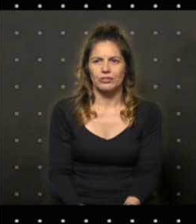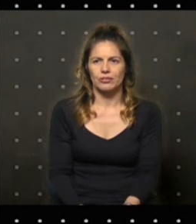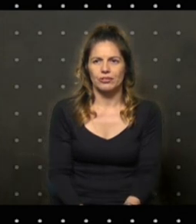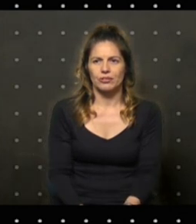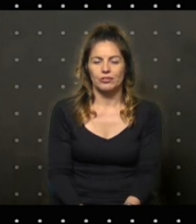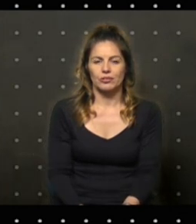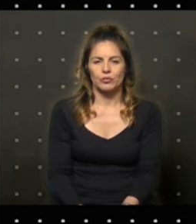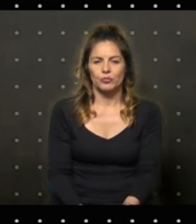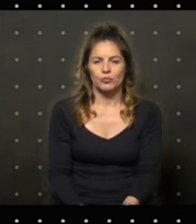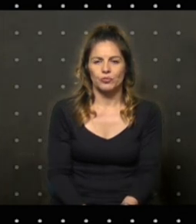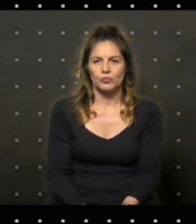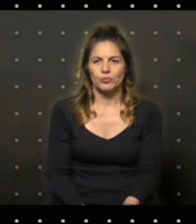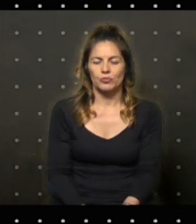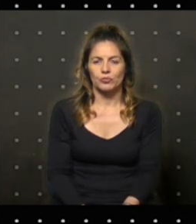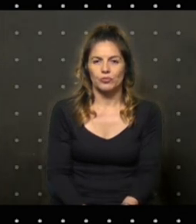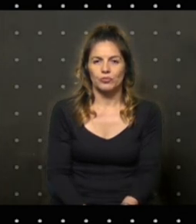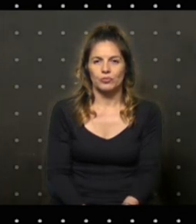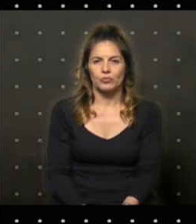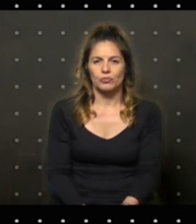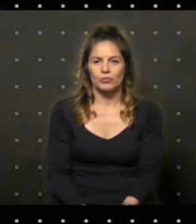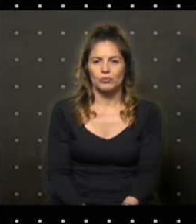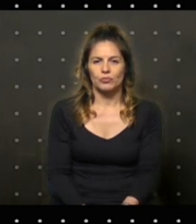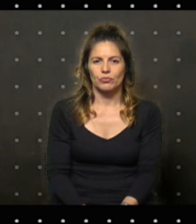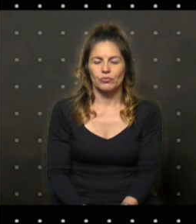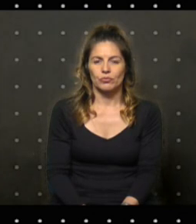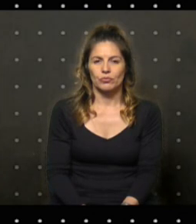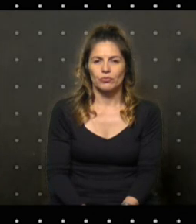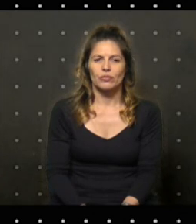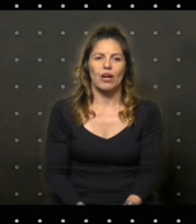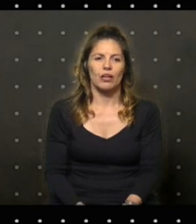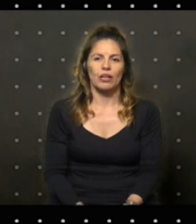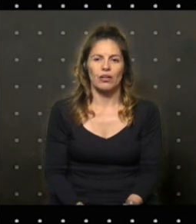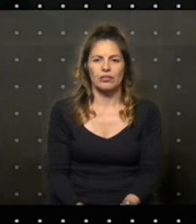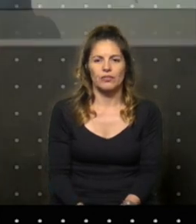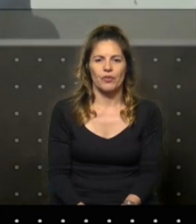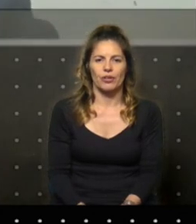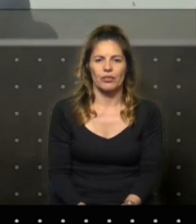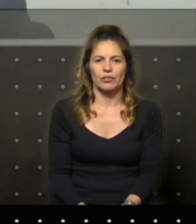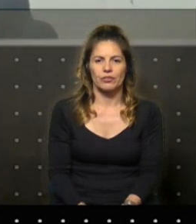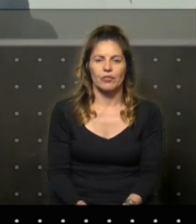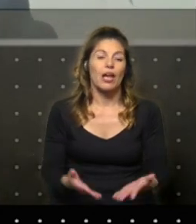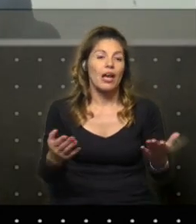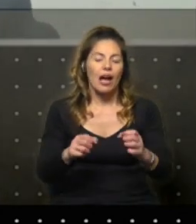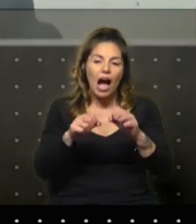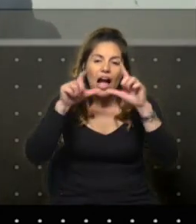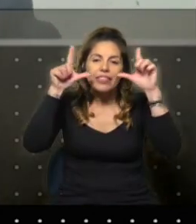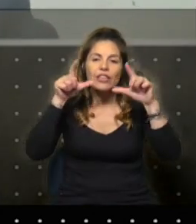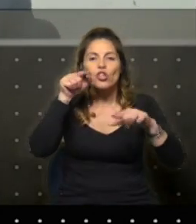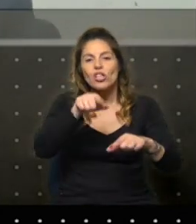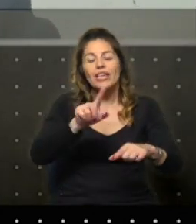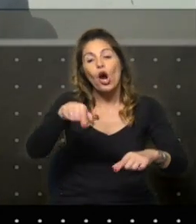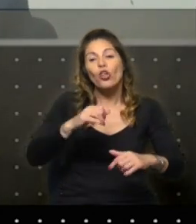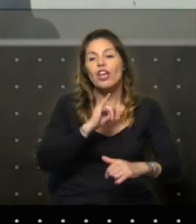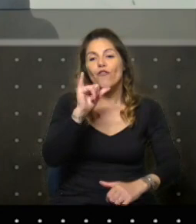6 de la tarde cuando dio la primera conferencia de prensa bien María Laura eh estaremos atentos entonces a otras